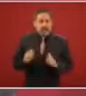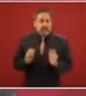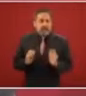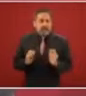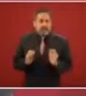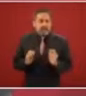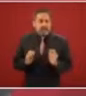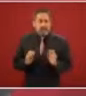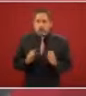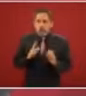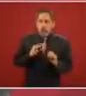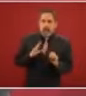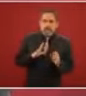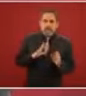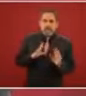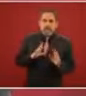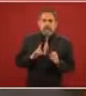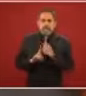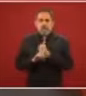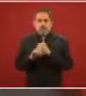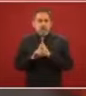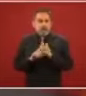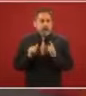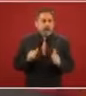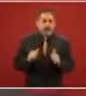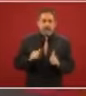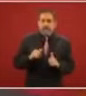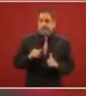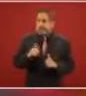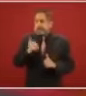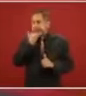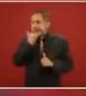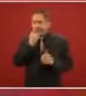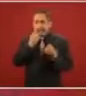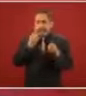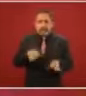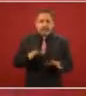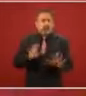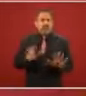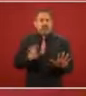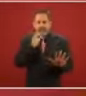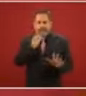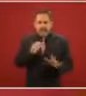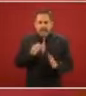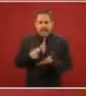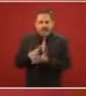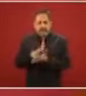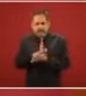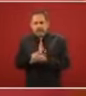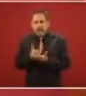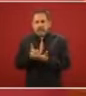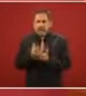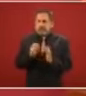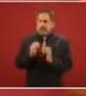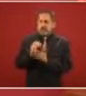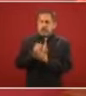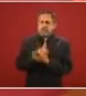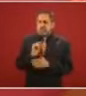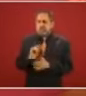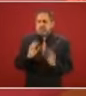no hemos tenido muchas afectaciones en lo económico, en lo financiero.